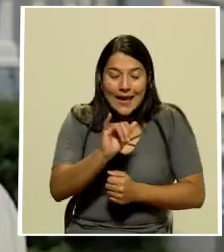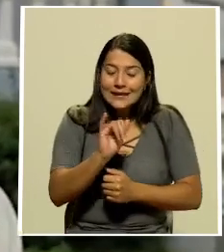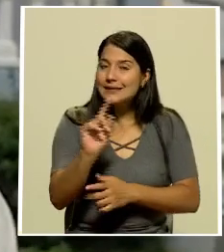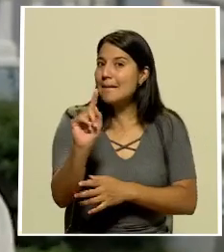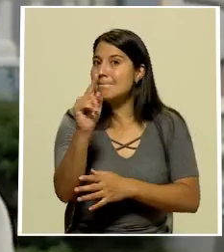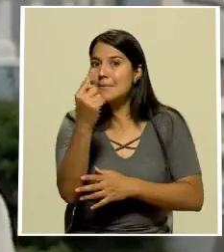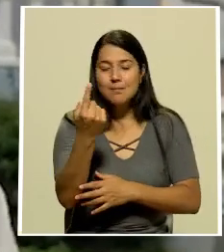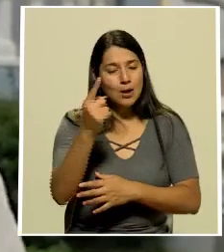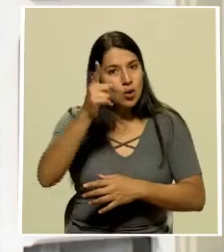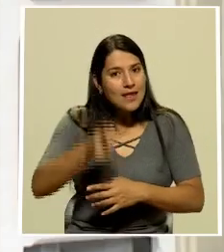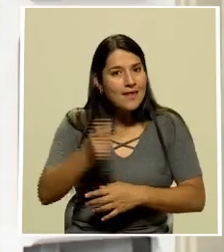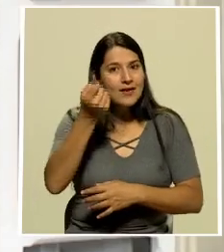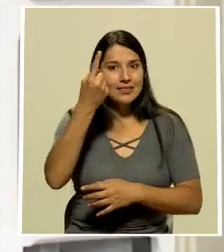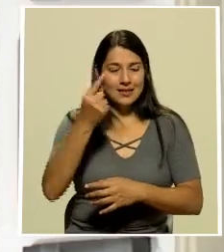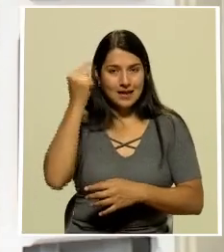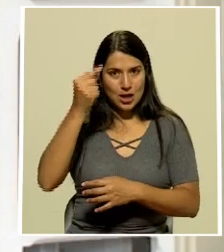reflexionar el gobierno de la República.